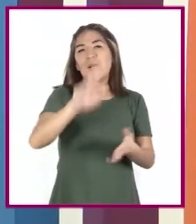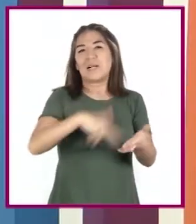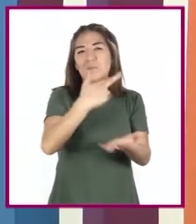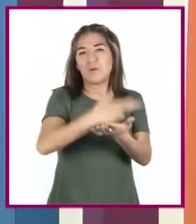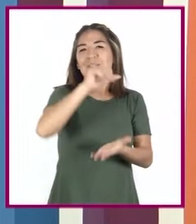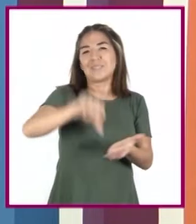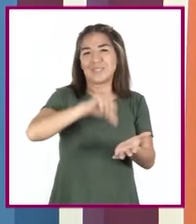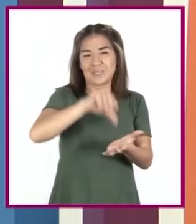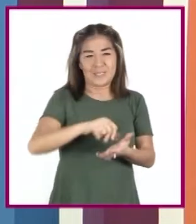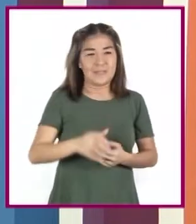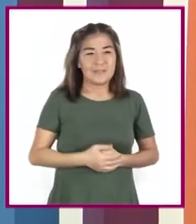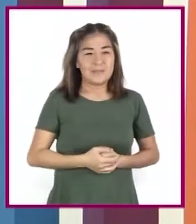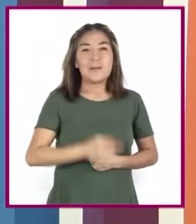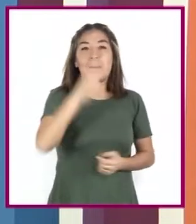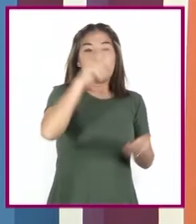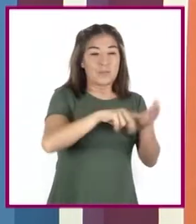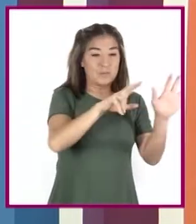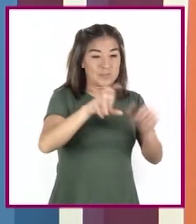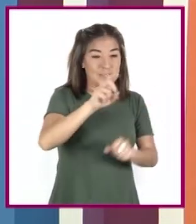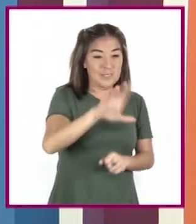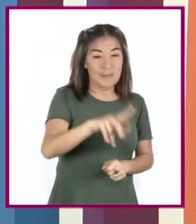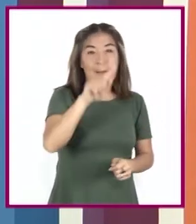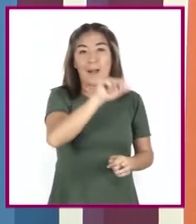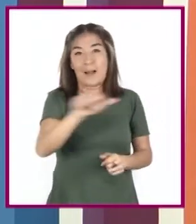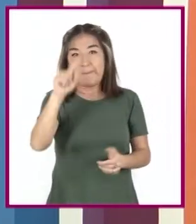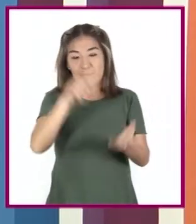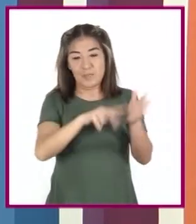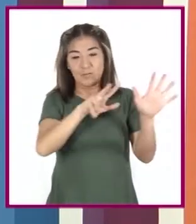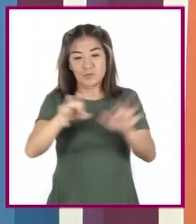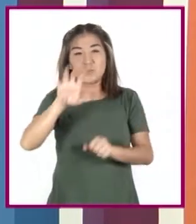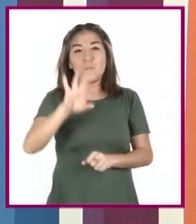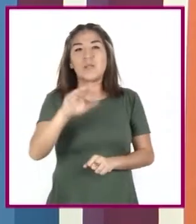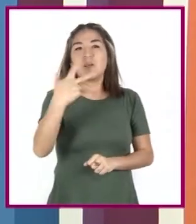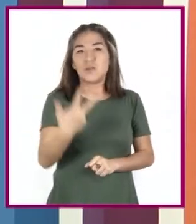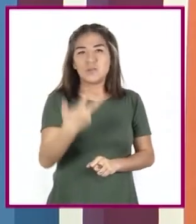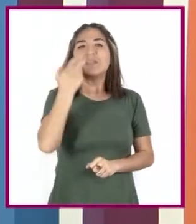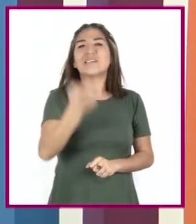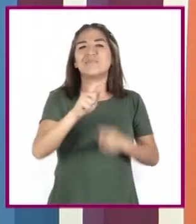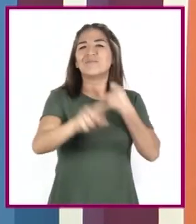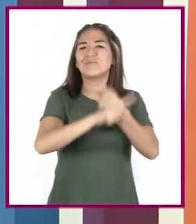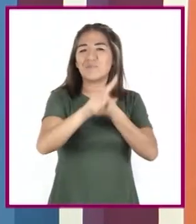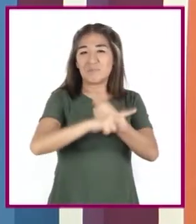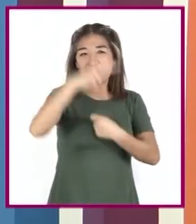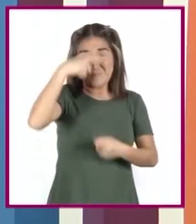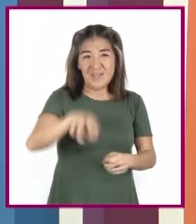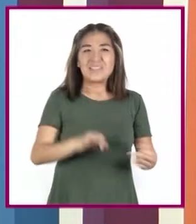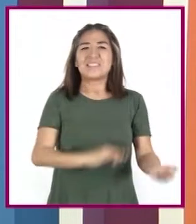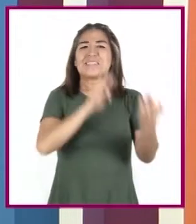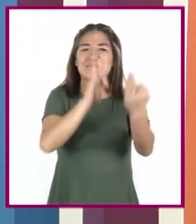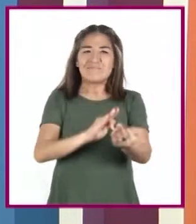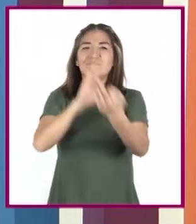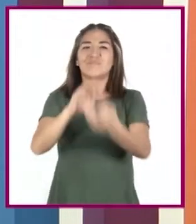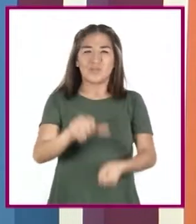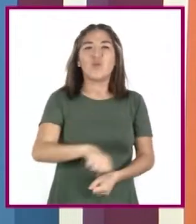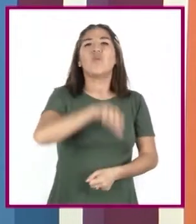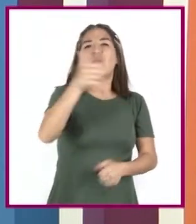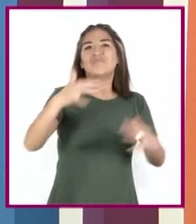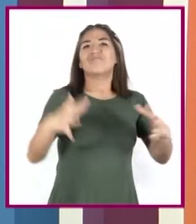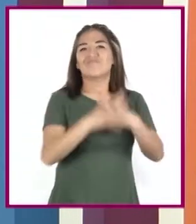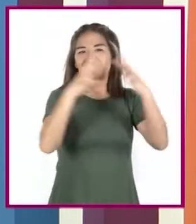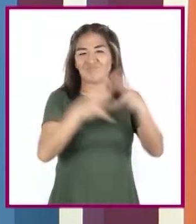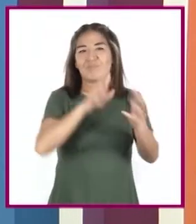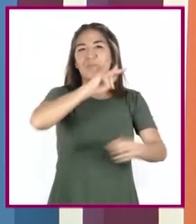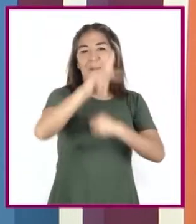Entre 1835 y 1848 ocurrieron hechos en los que México se enfrentó con otros países: